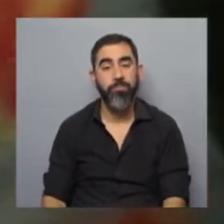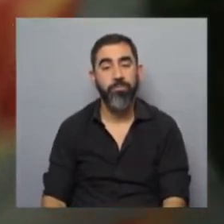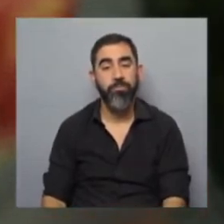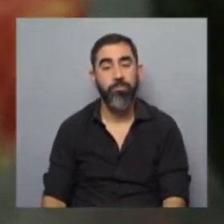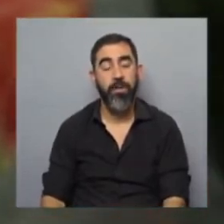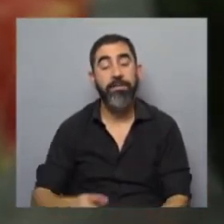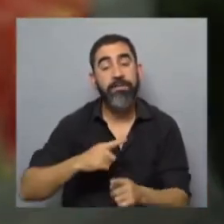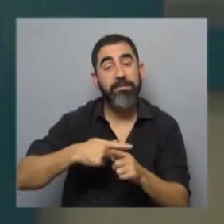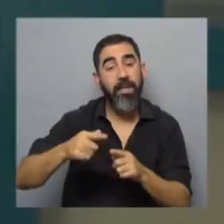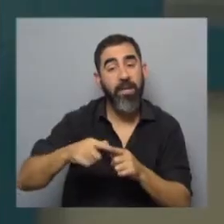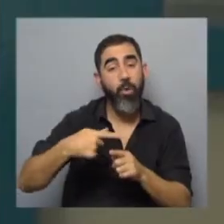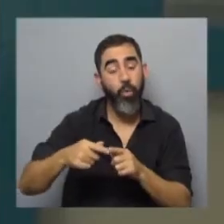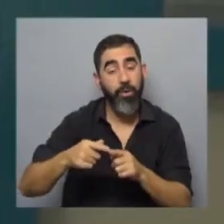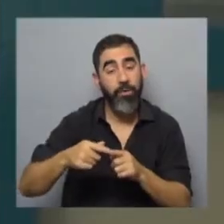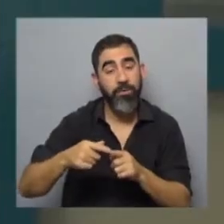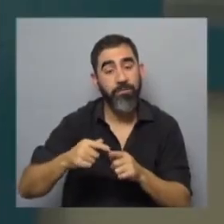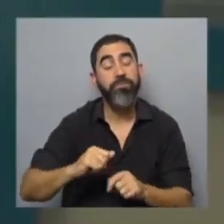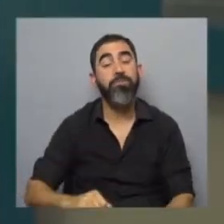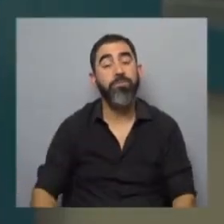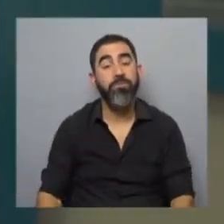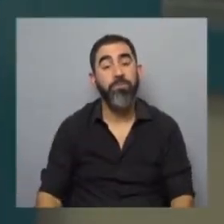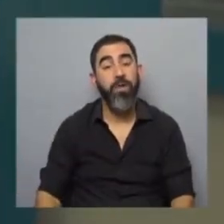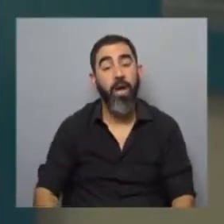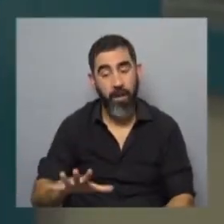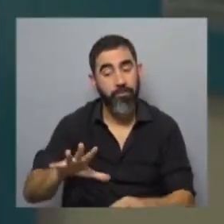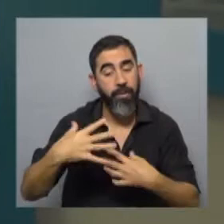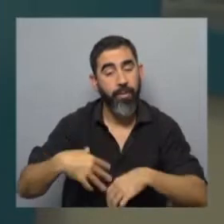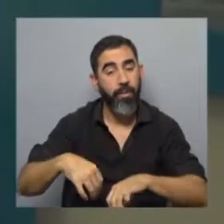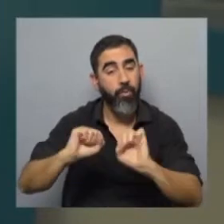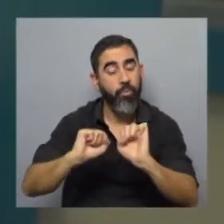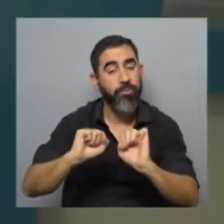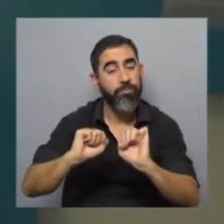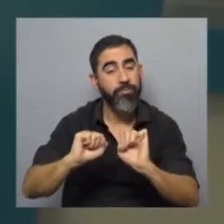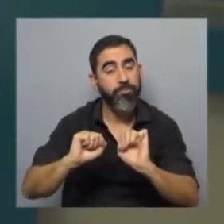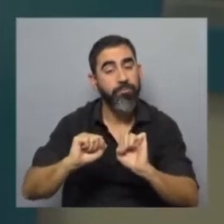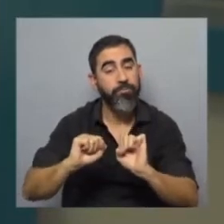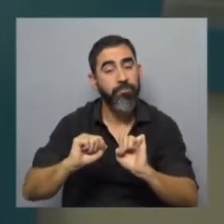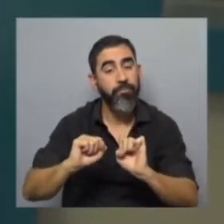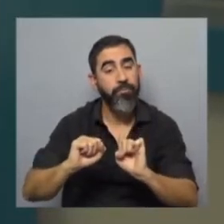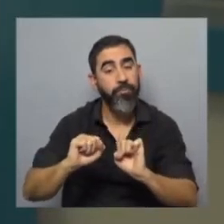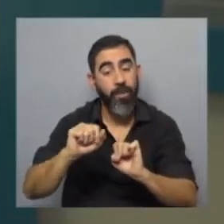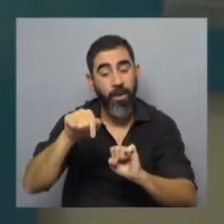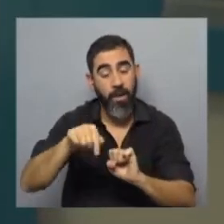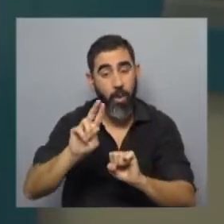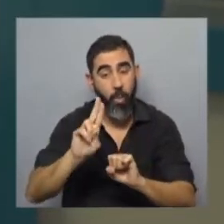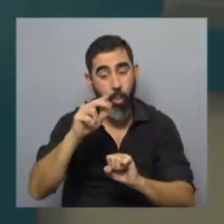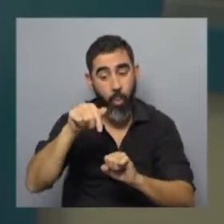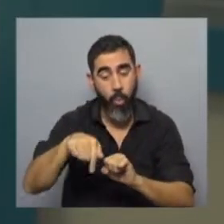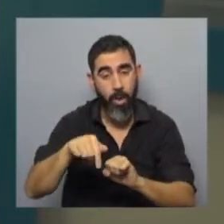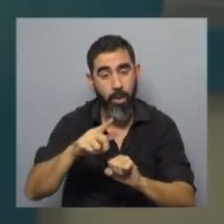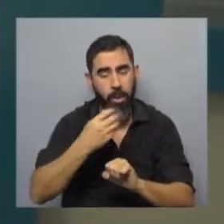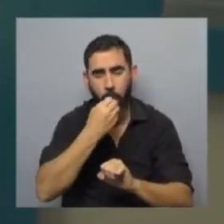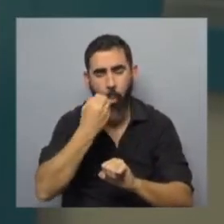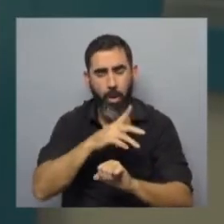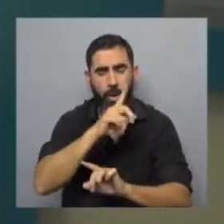En zanahoria lo que nosotros obtuvimos es que cultivares locales que no son muy apreciados